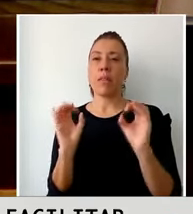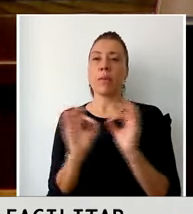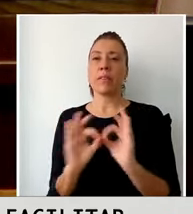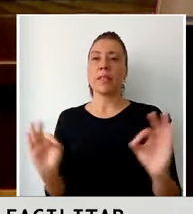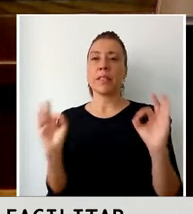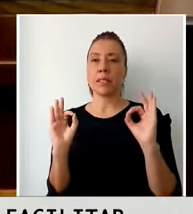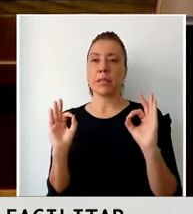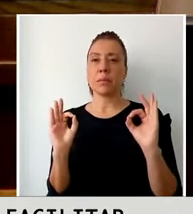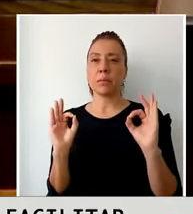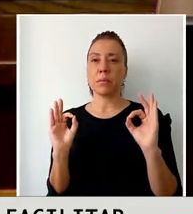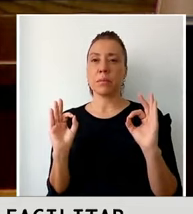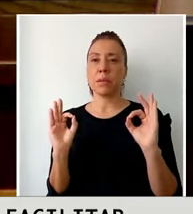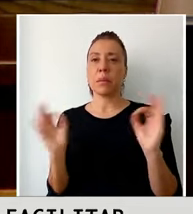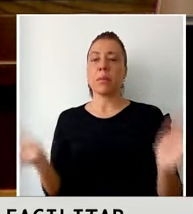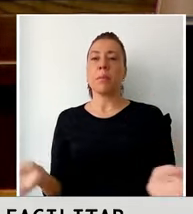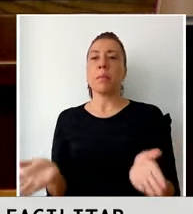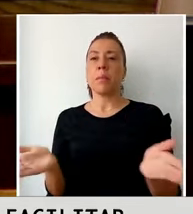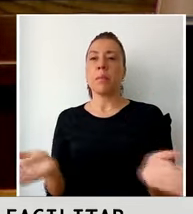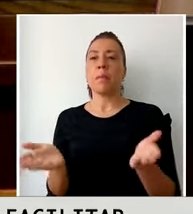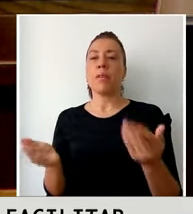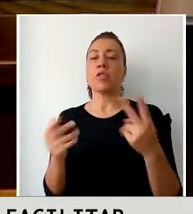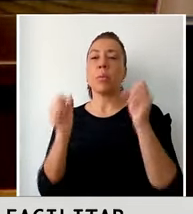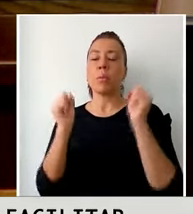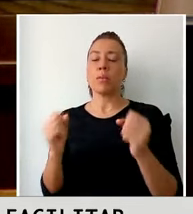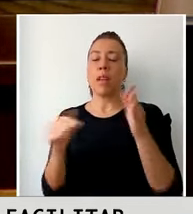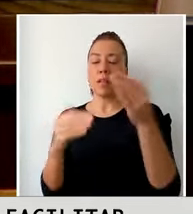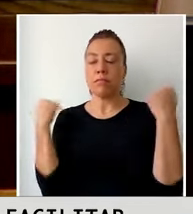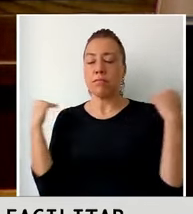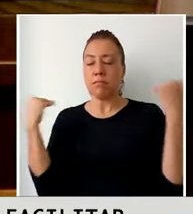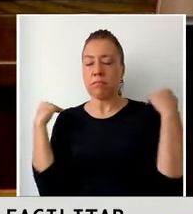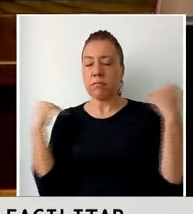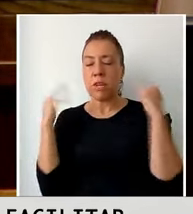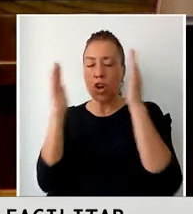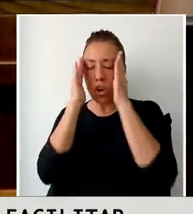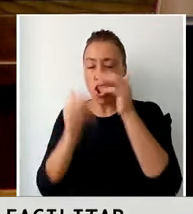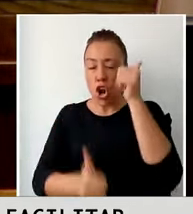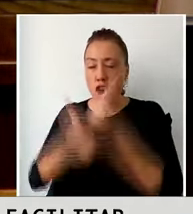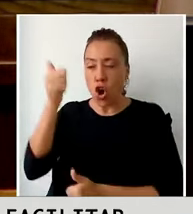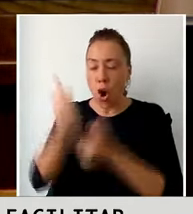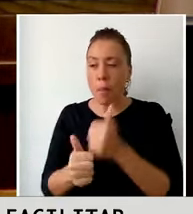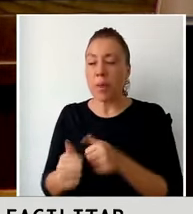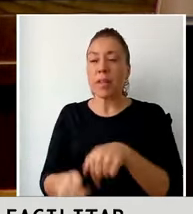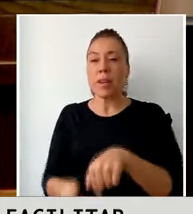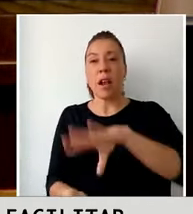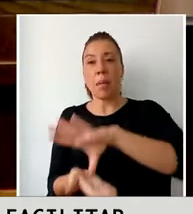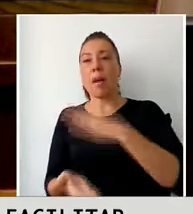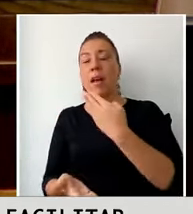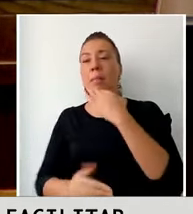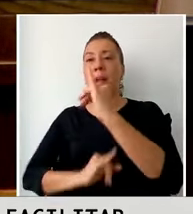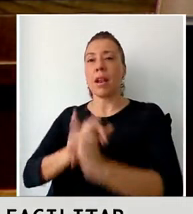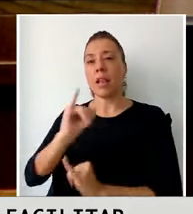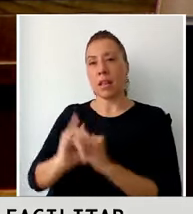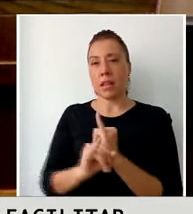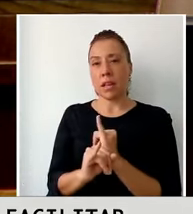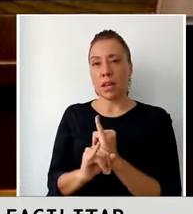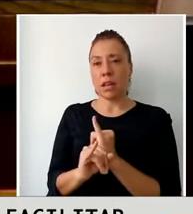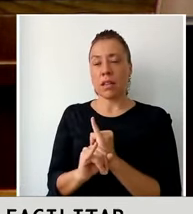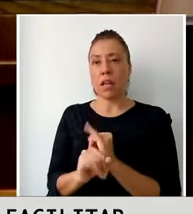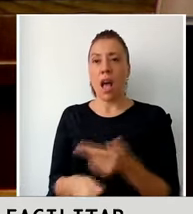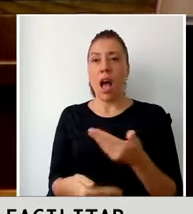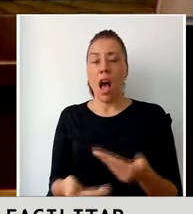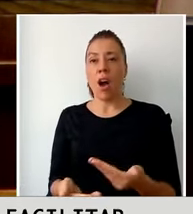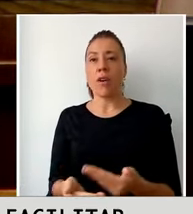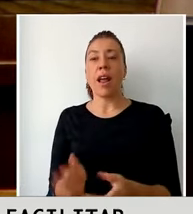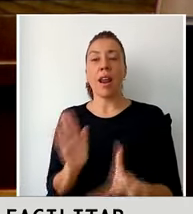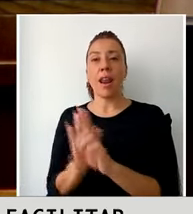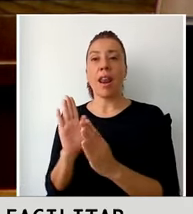promueva su posibilidad de entrenar concentrarse y competir tanto en instancias nacionales como internacionales en la actualidad nuestro ordenamiento jurídico